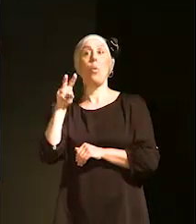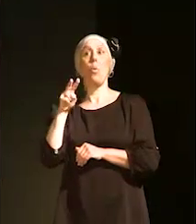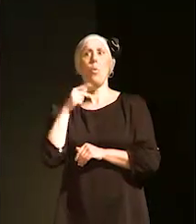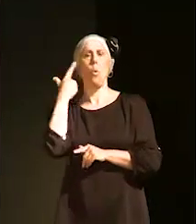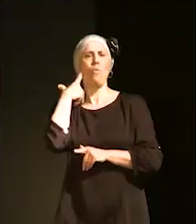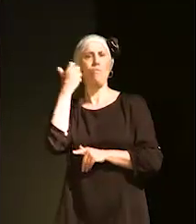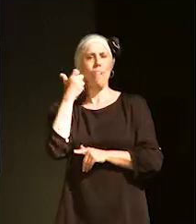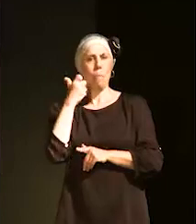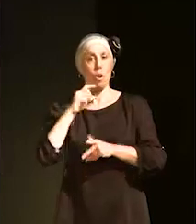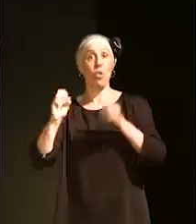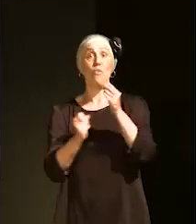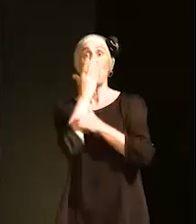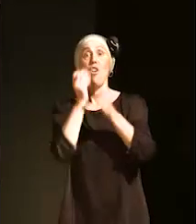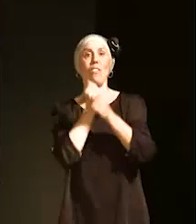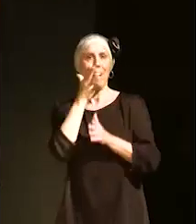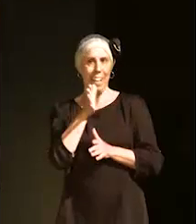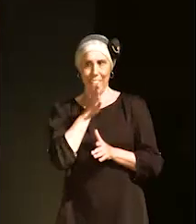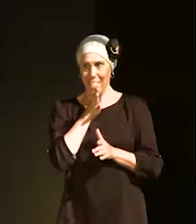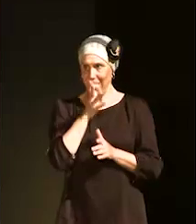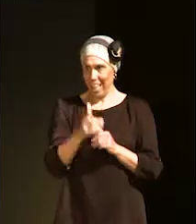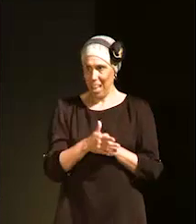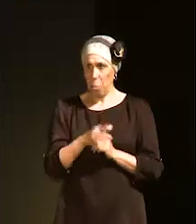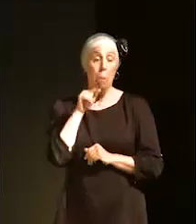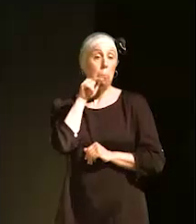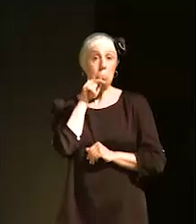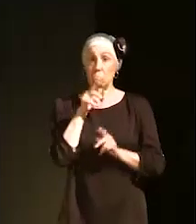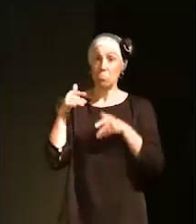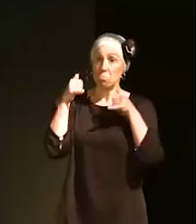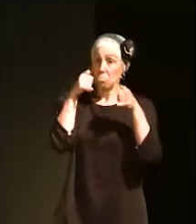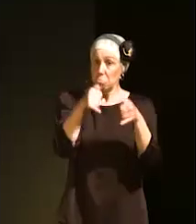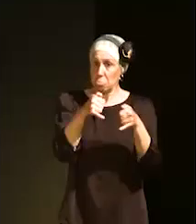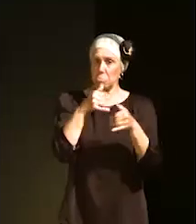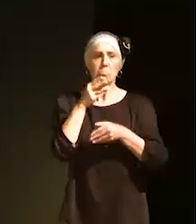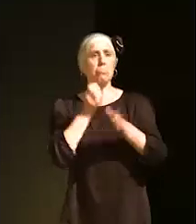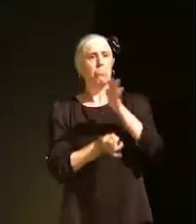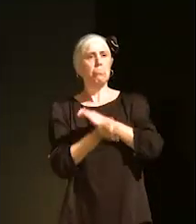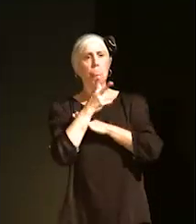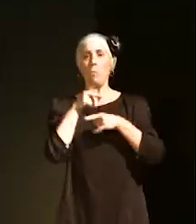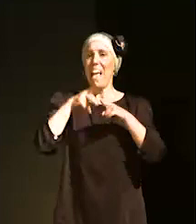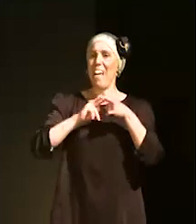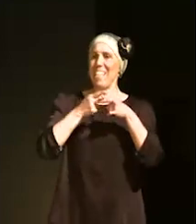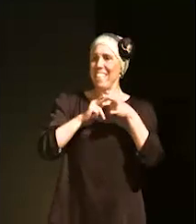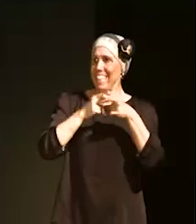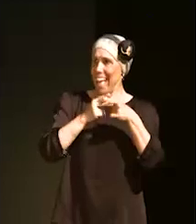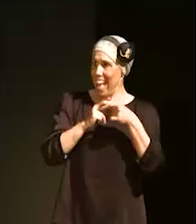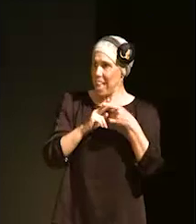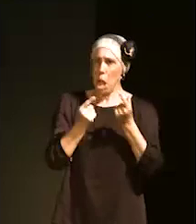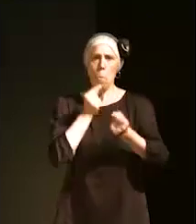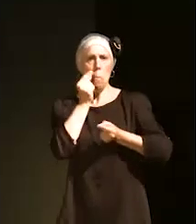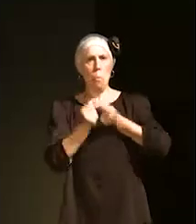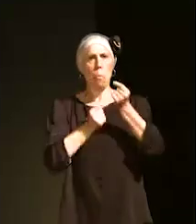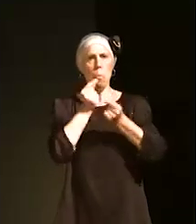agua allí empezamos a facilitar talleres y muy pronto montamos varias